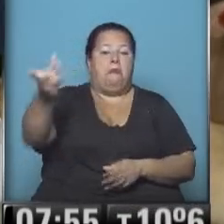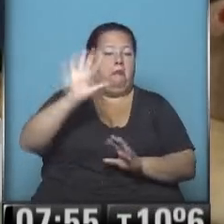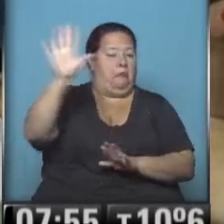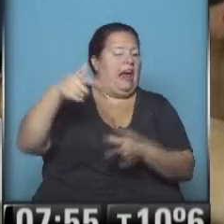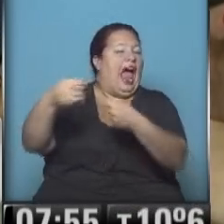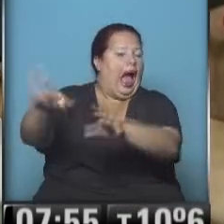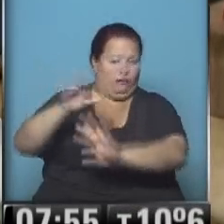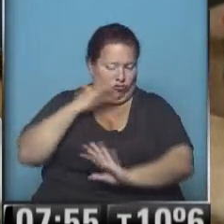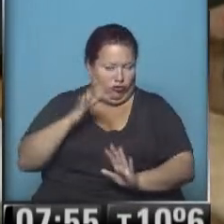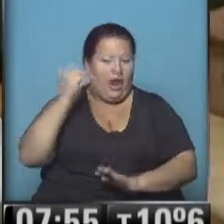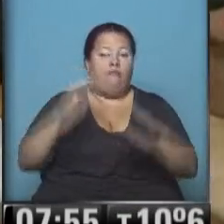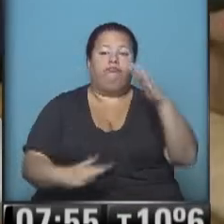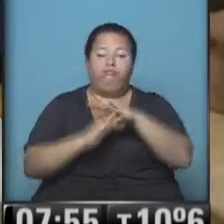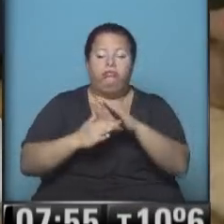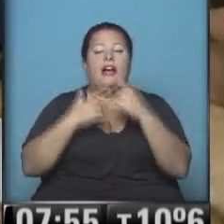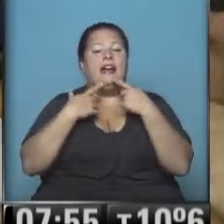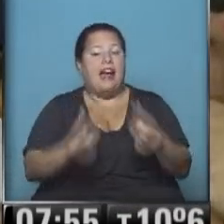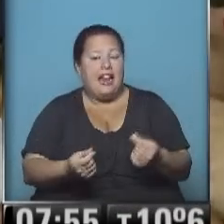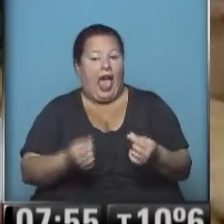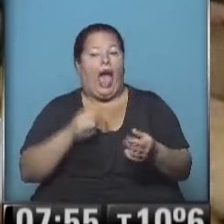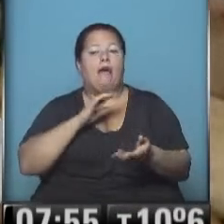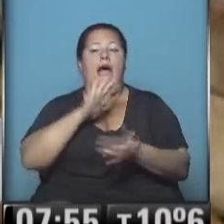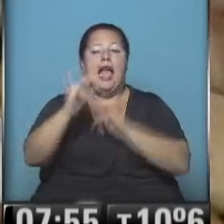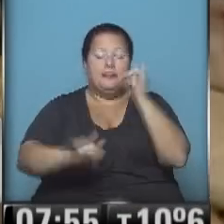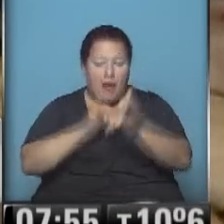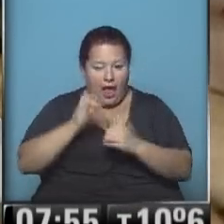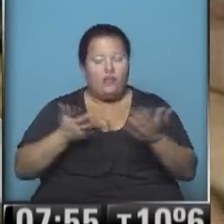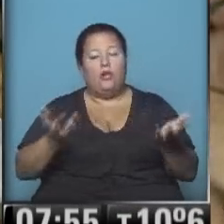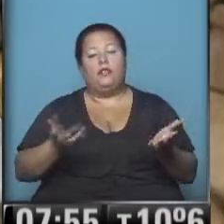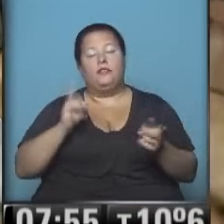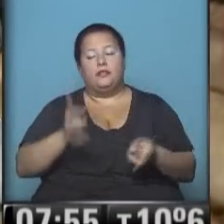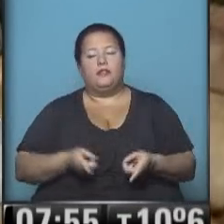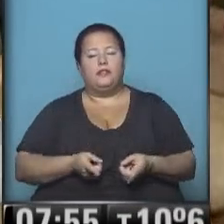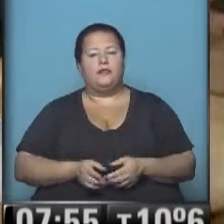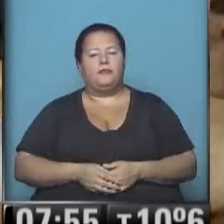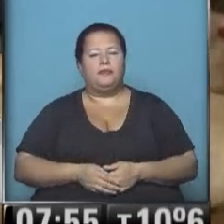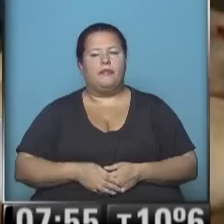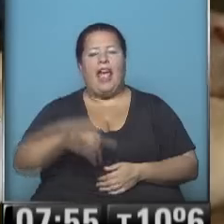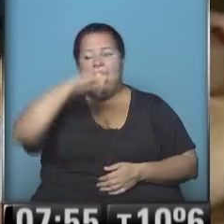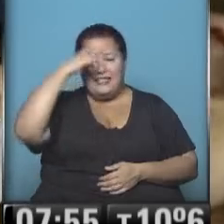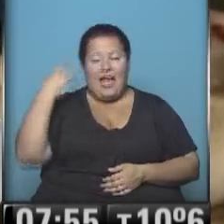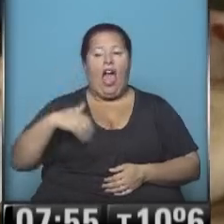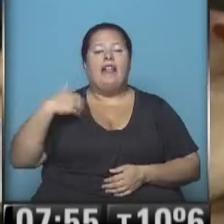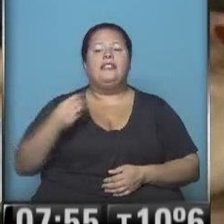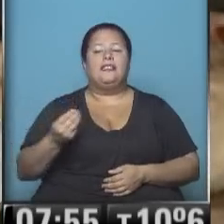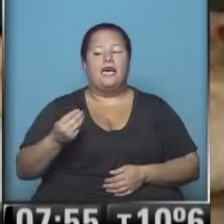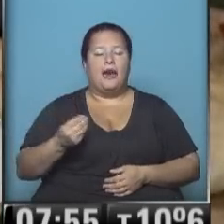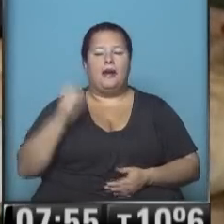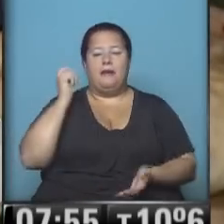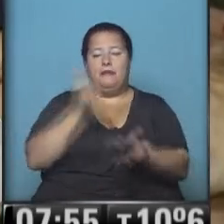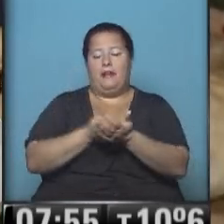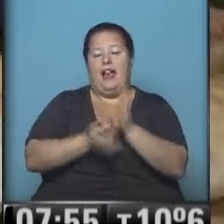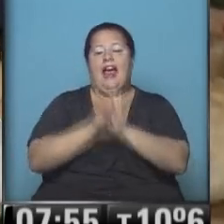todo caso hay autoridades que pueden reclamar por la explicación al respecto, y el Estado argentino lo que hace es entregar la